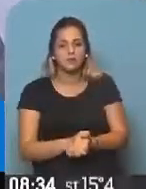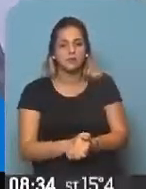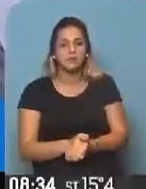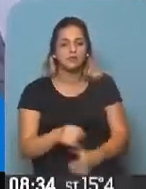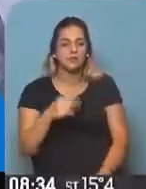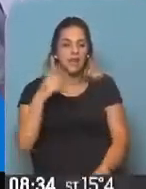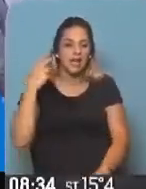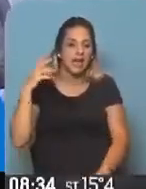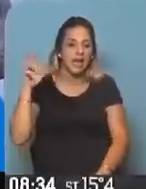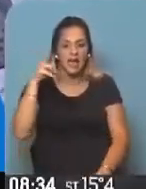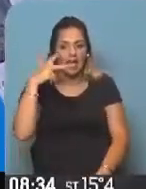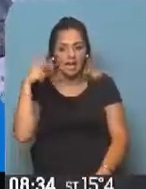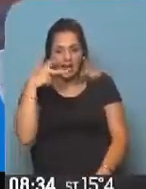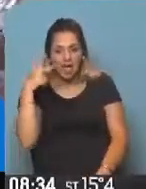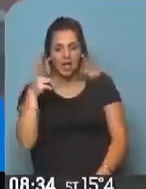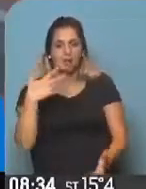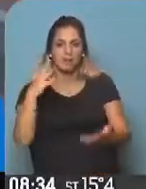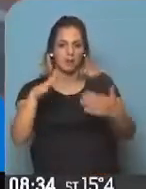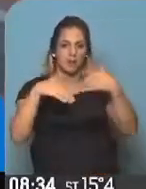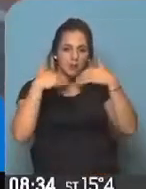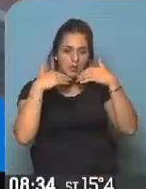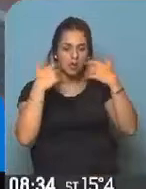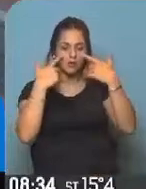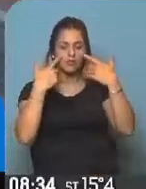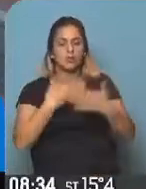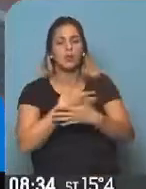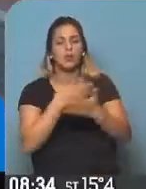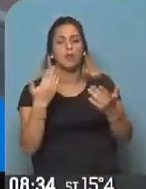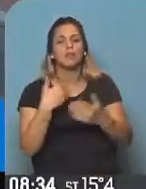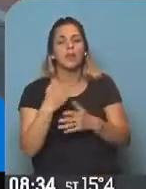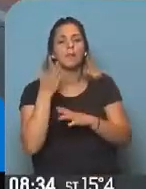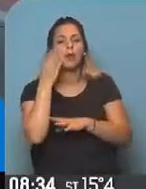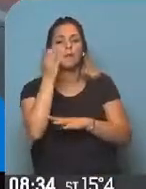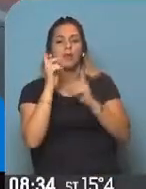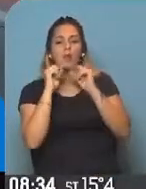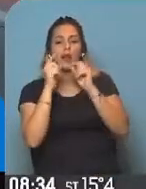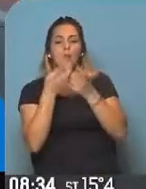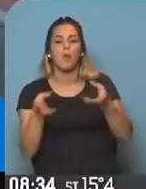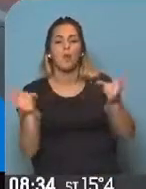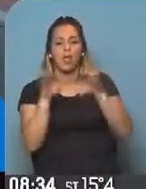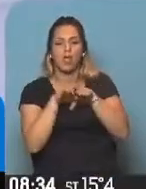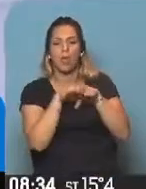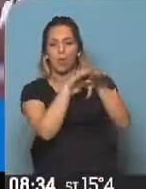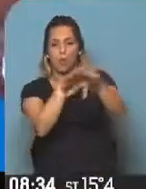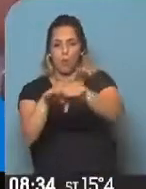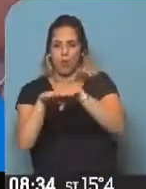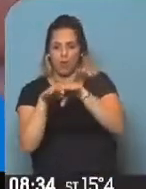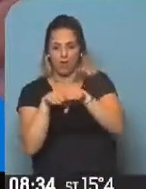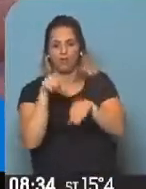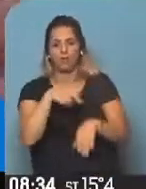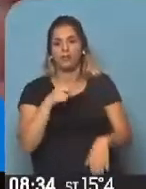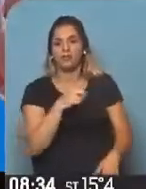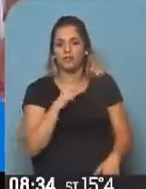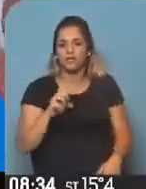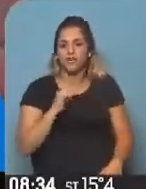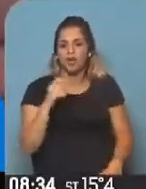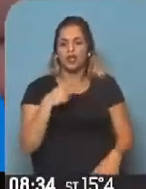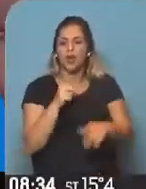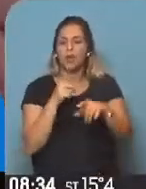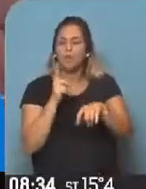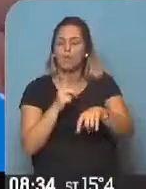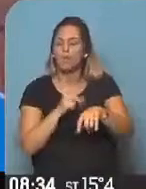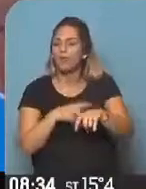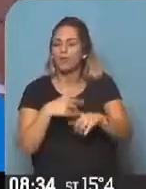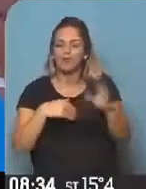delante de los balcones delante de todos para pedir por igualdad cuál fue la plaza en estos 100 años el momento más fuerte de